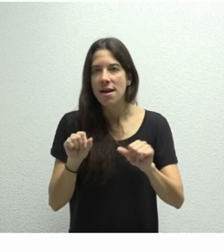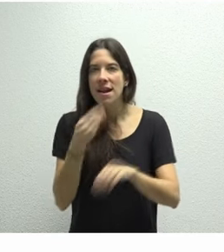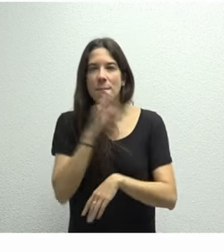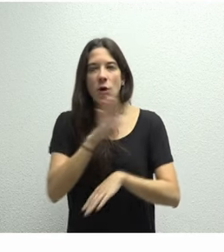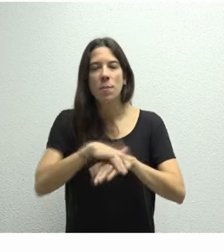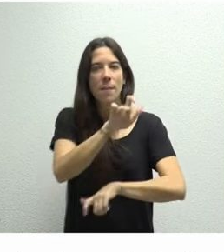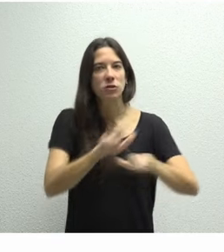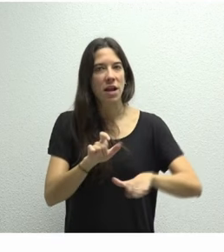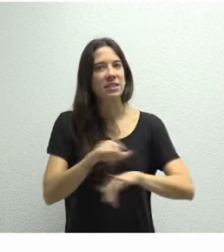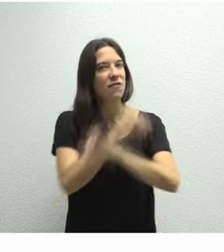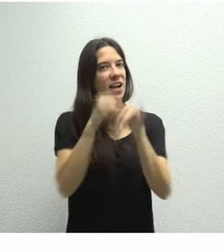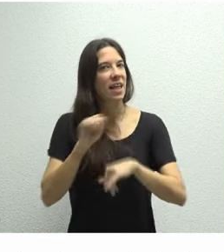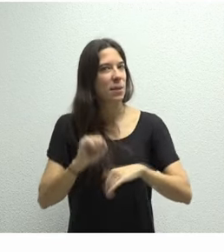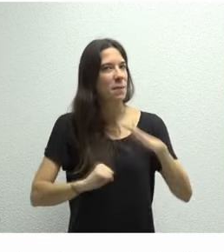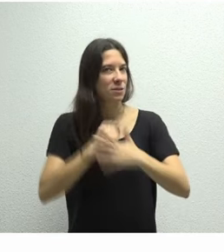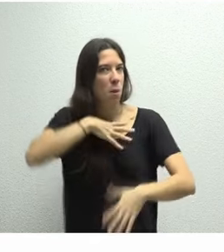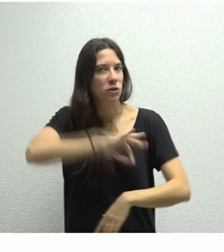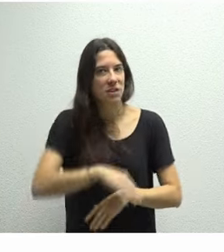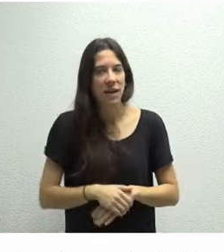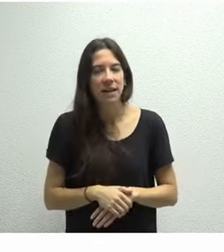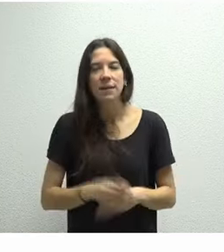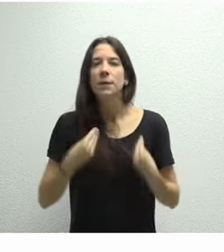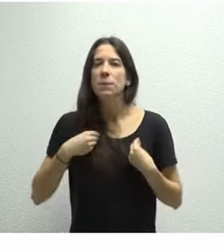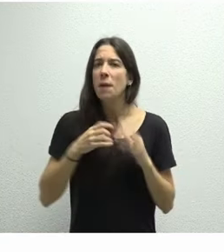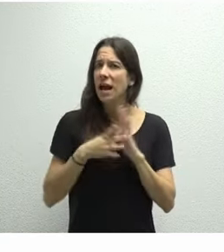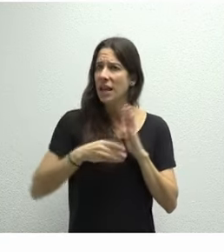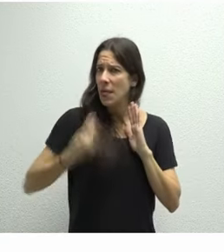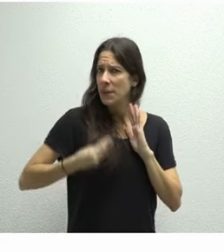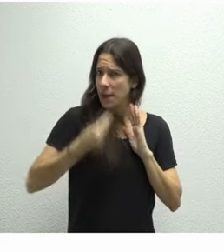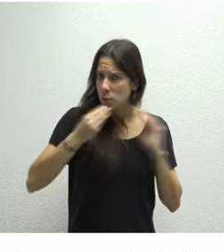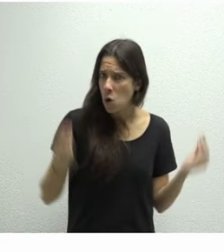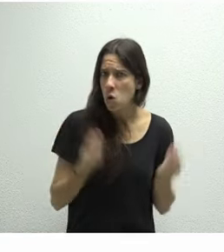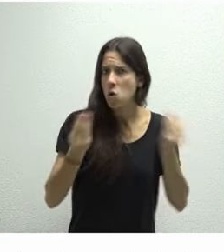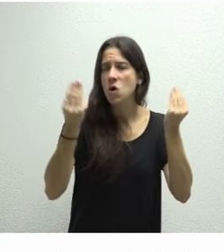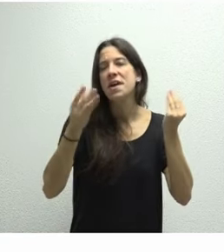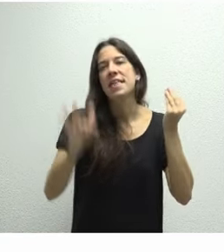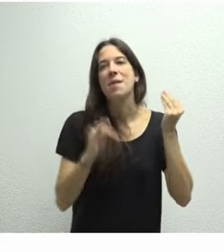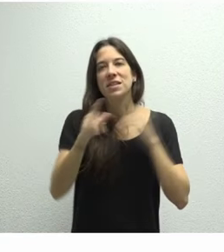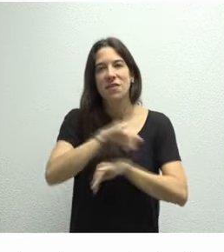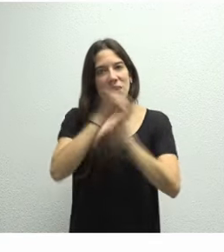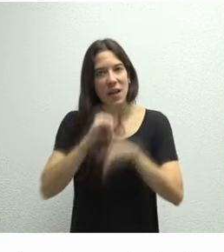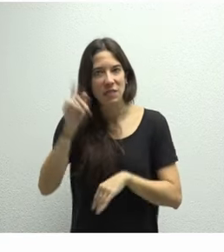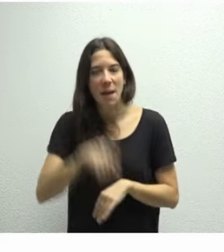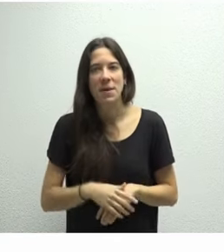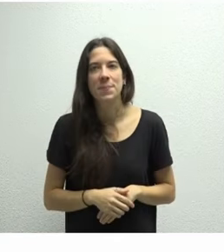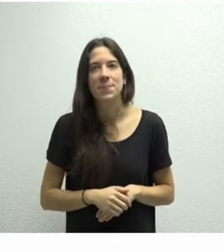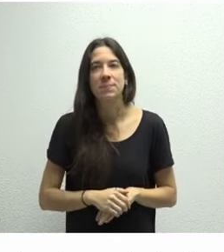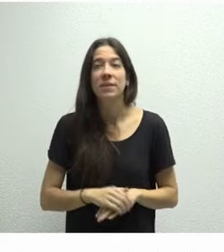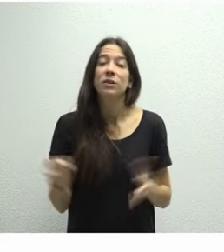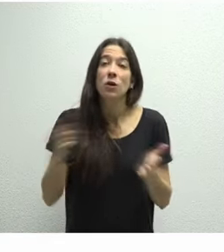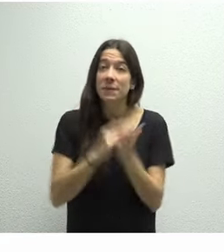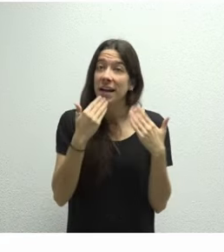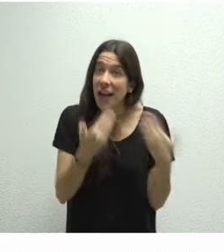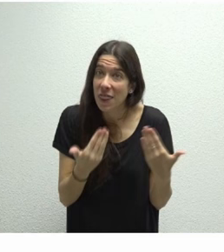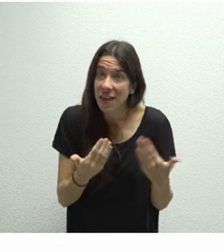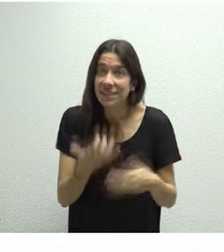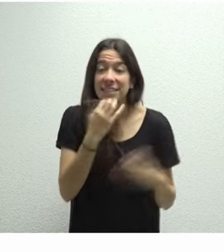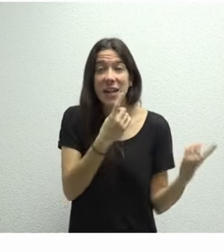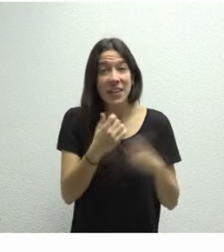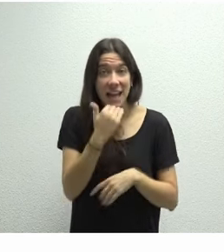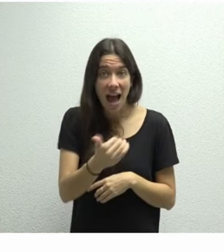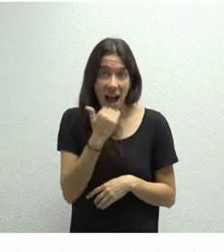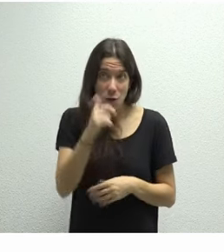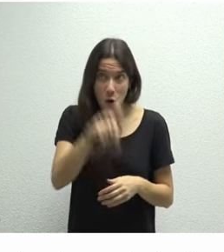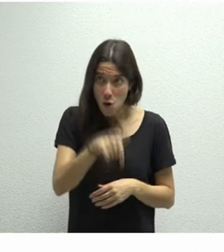feliz No solo viva con más Confort sino que sea más feliz Y de nuevo dar las gracias Cualquier cosa que necesitéis en